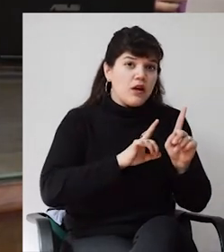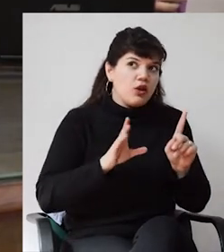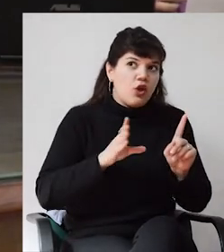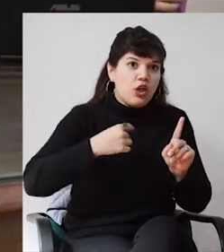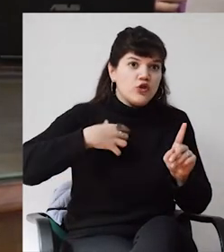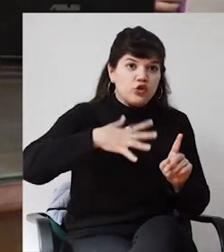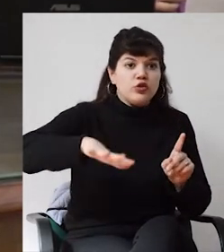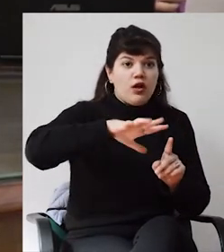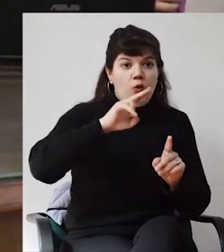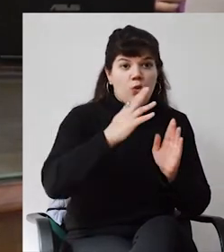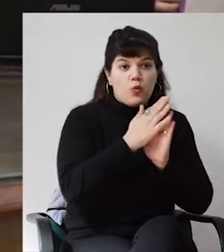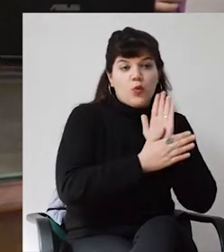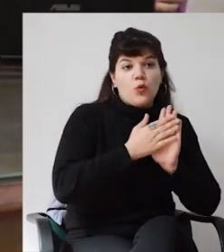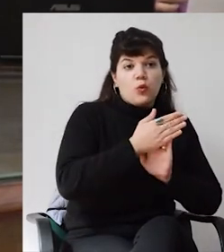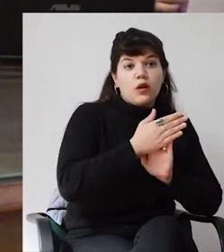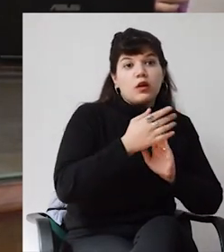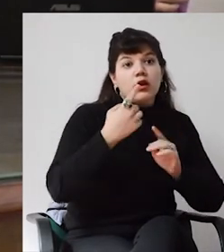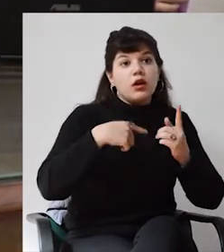sino en la sociedad uruguaya.